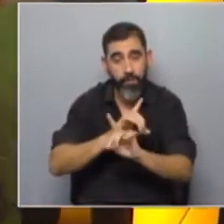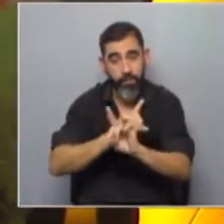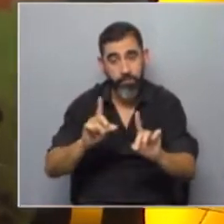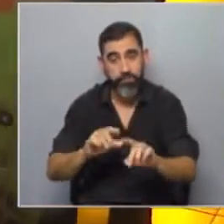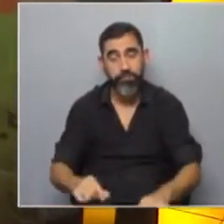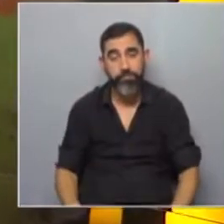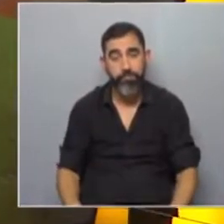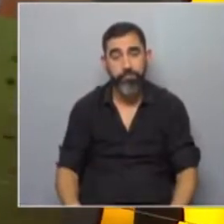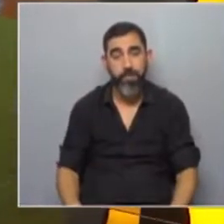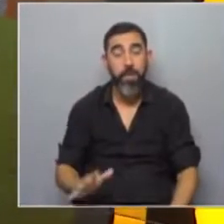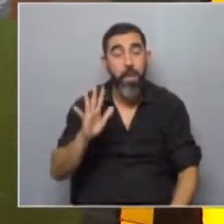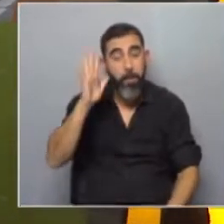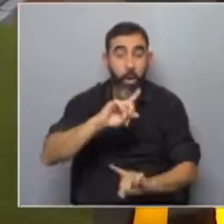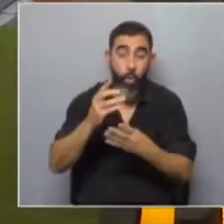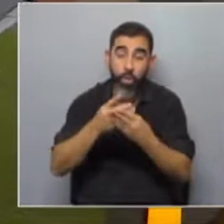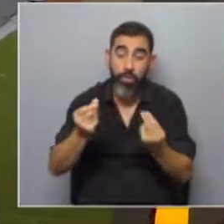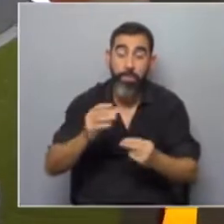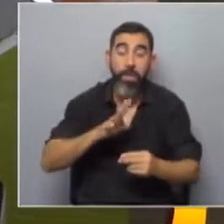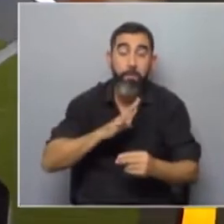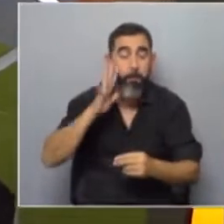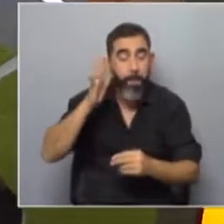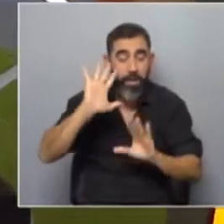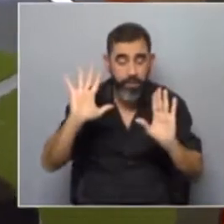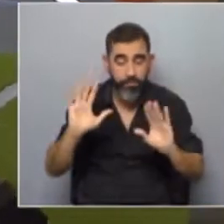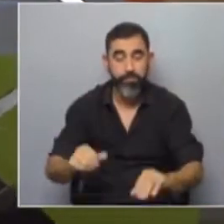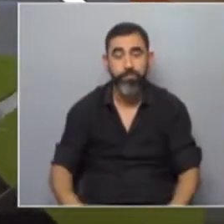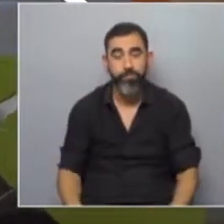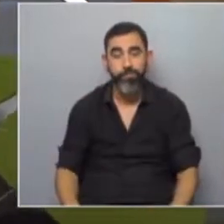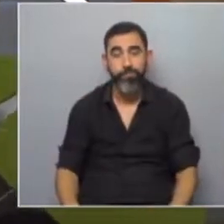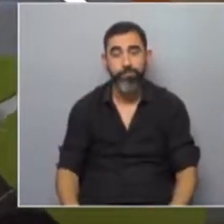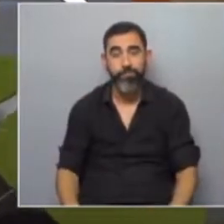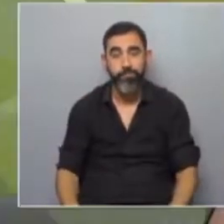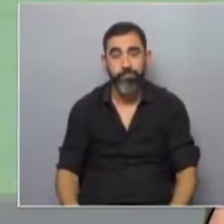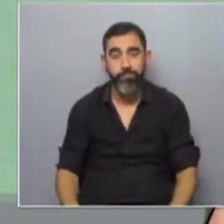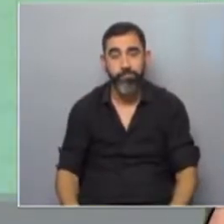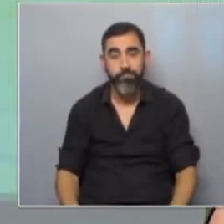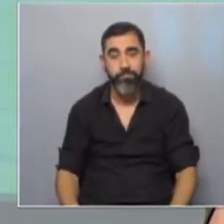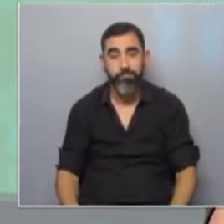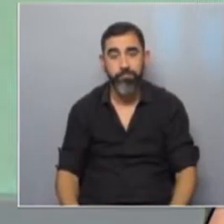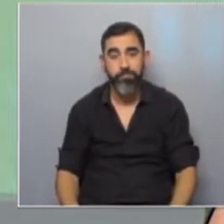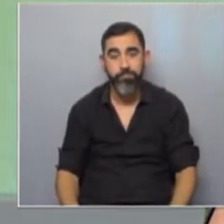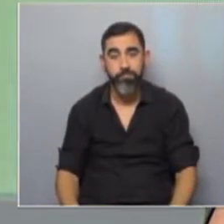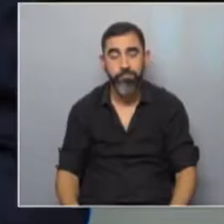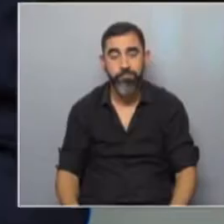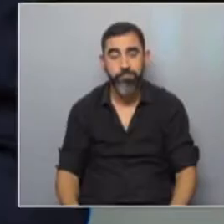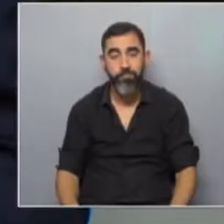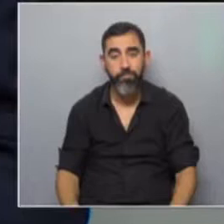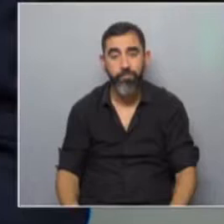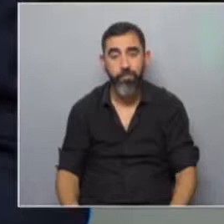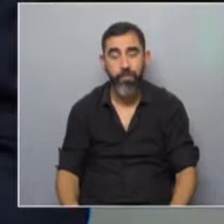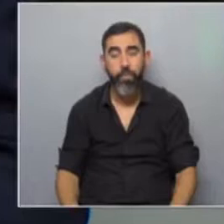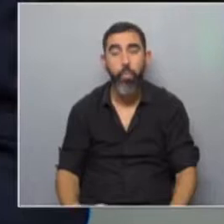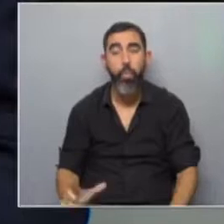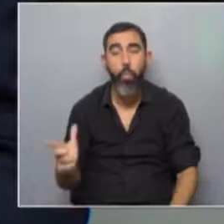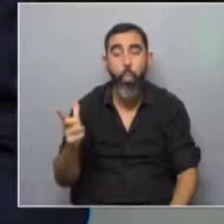podrían no estar en el país, en el primer libro no las abarcamos todas, obviamente, más allá de que no encontramos ninguna. Ni las abarcaremos en el